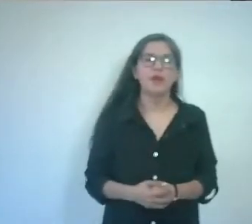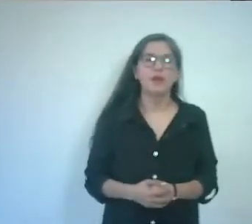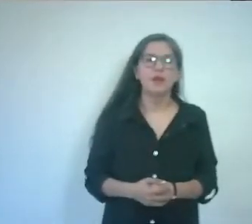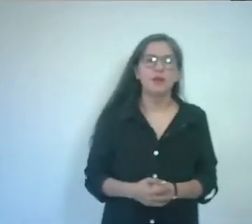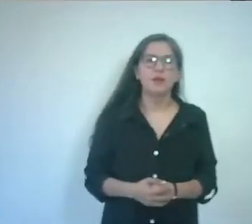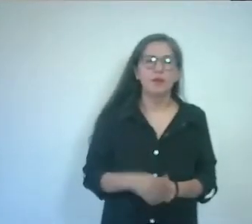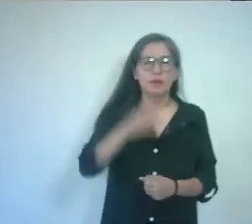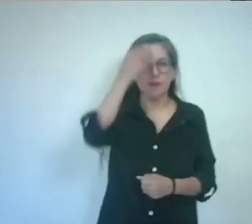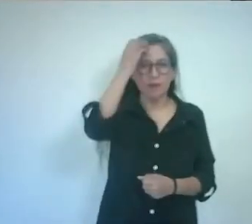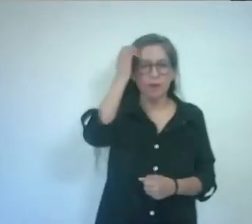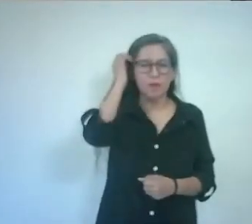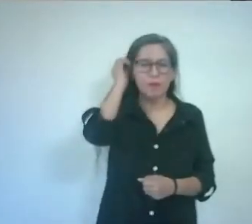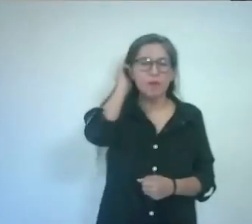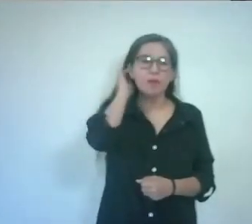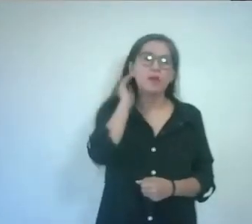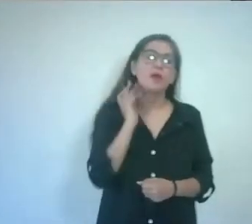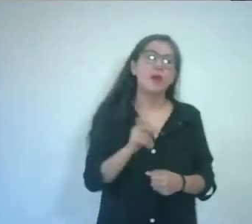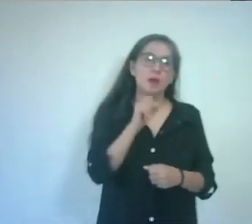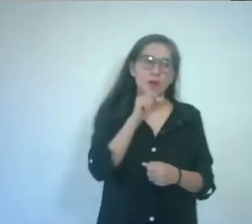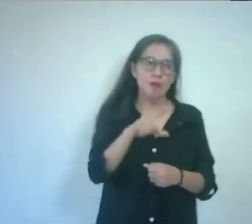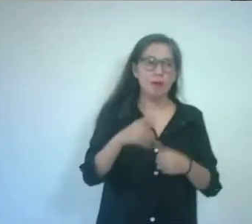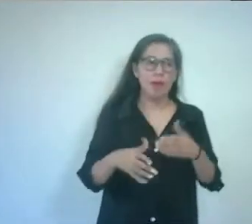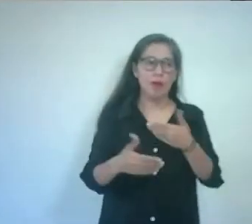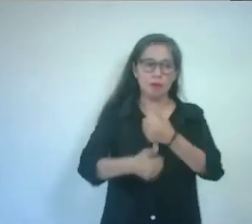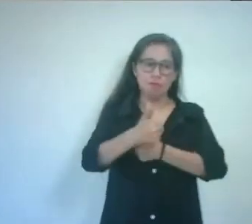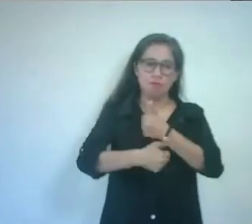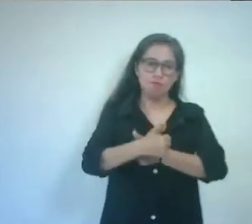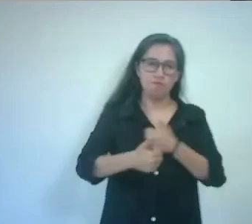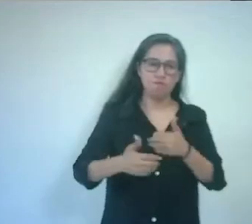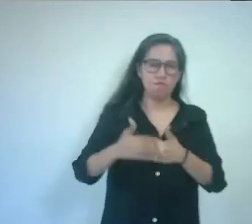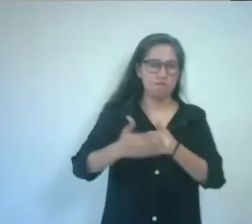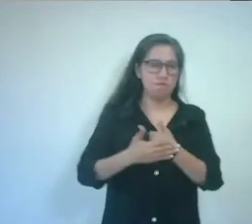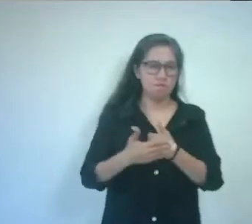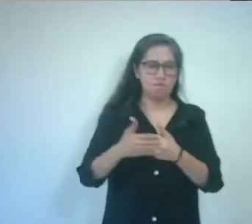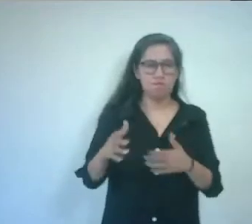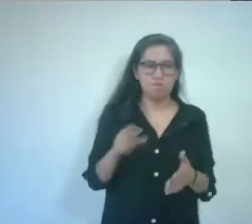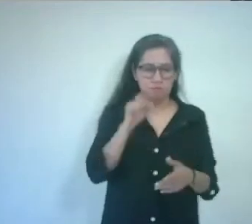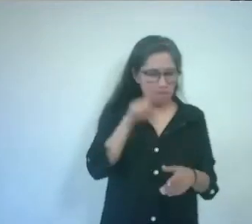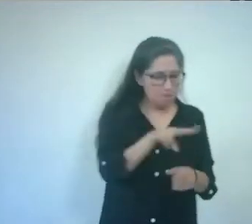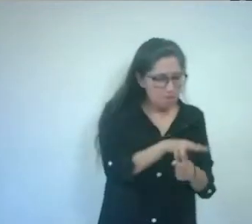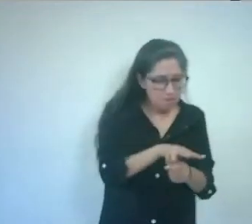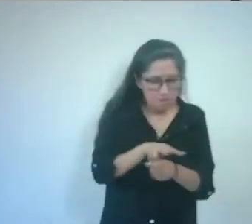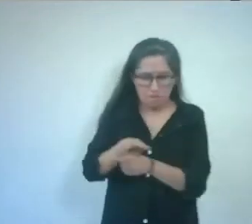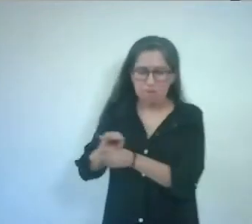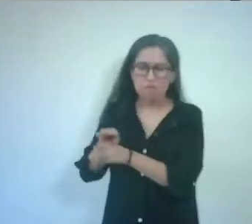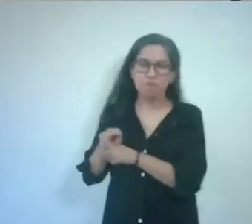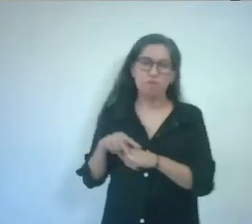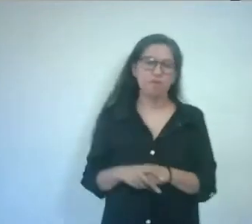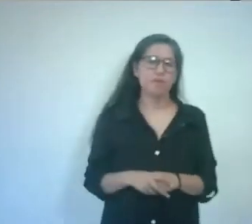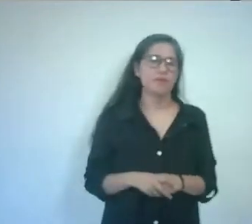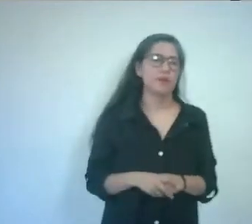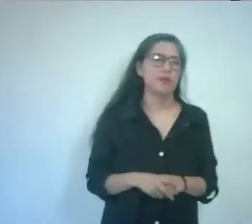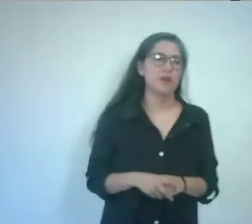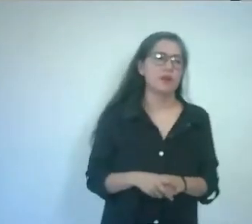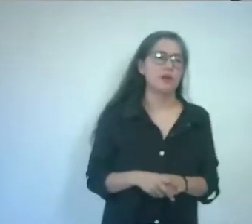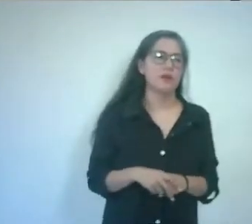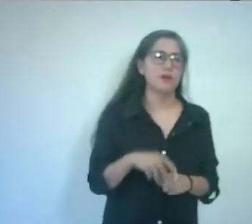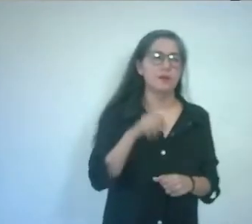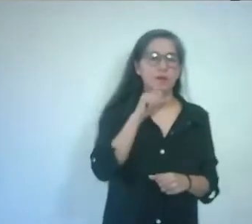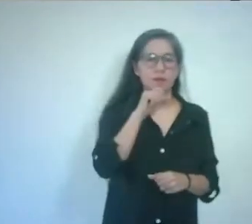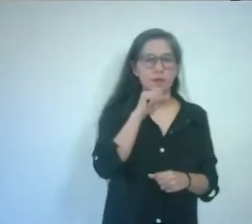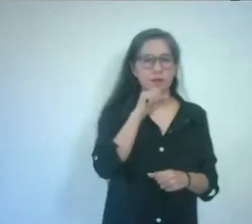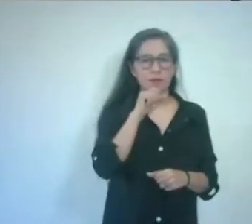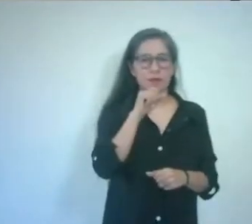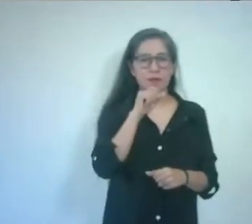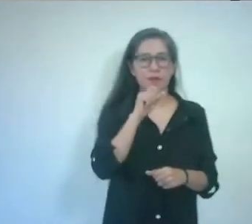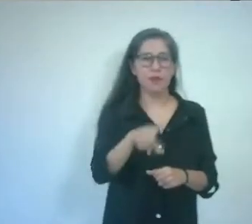a participar el día de hoy y en las próximas horas como personas observadoras del proceso, y evidentemente a quienes estarán habilitados